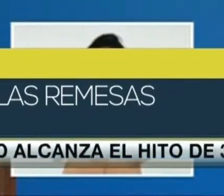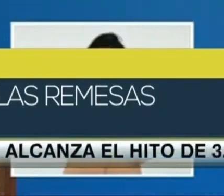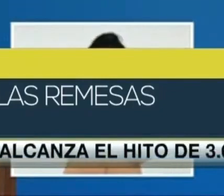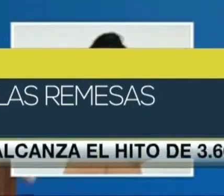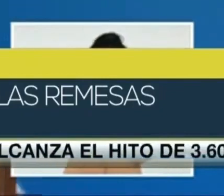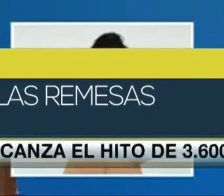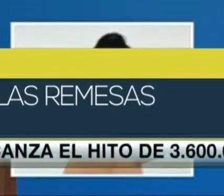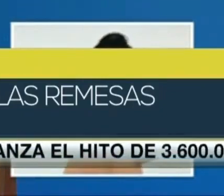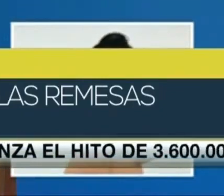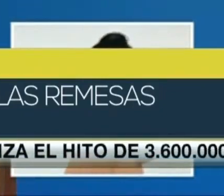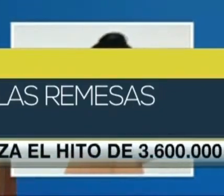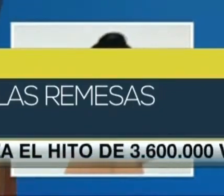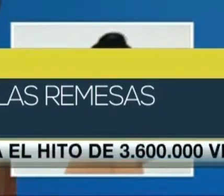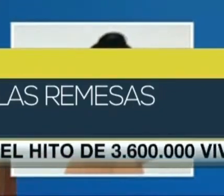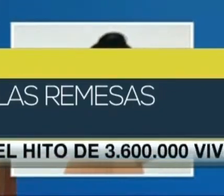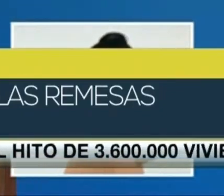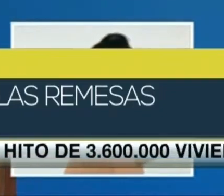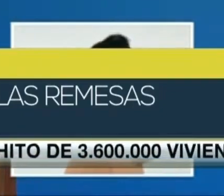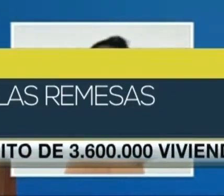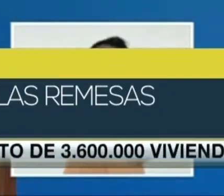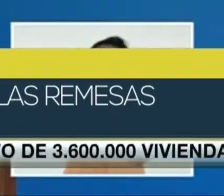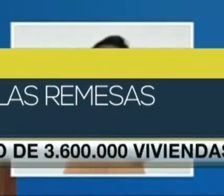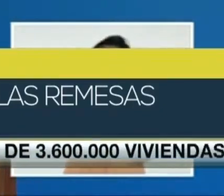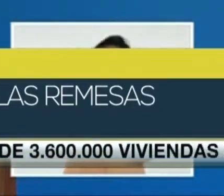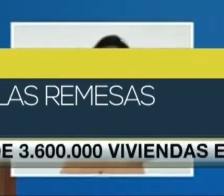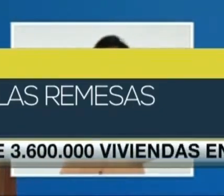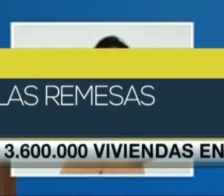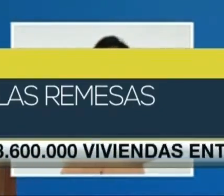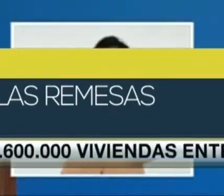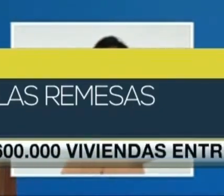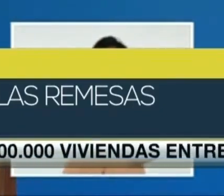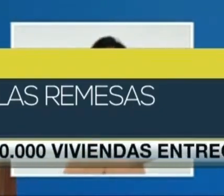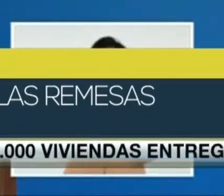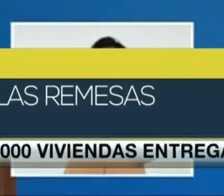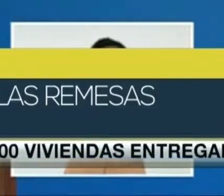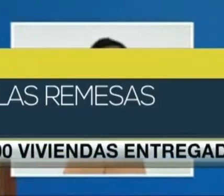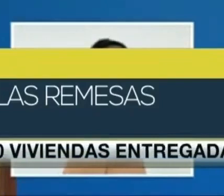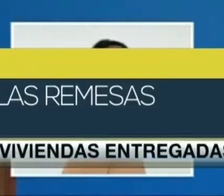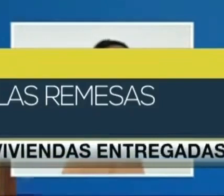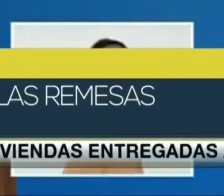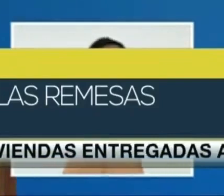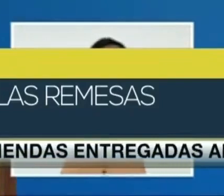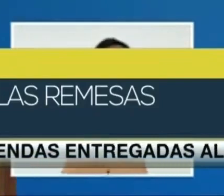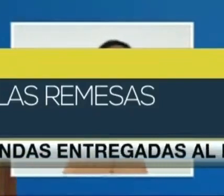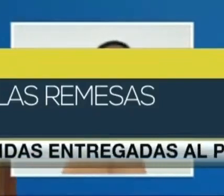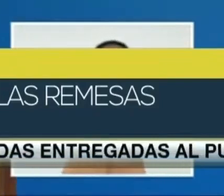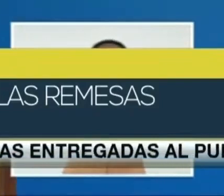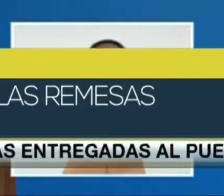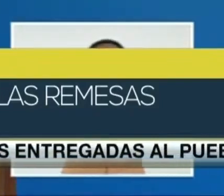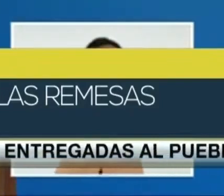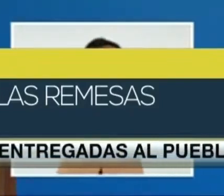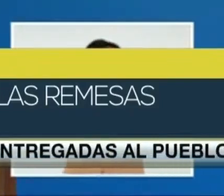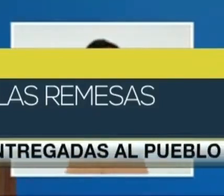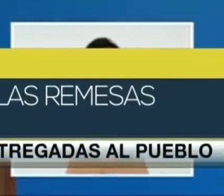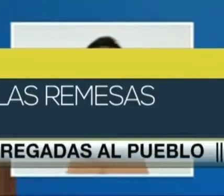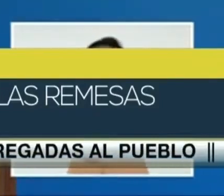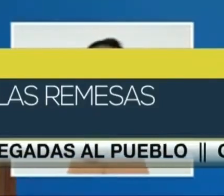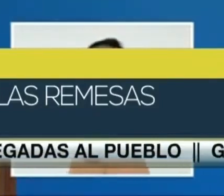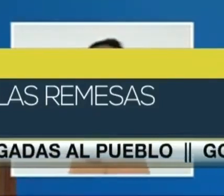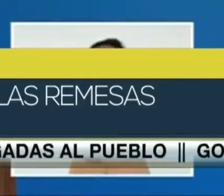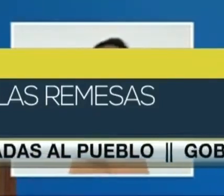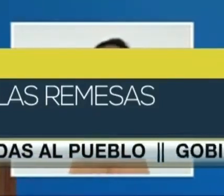y dañar a las personas que mandan las remesas desde los Estados Unidos y dañar aquí a las familias cubanas que